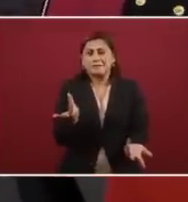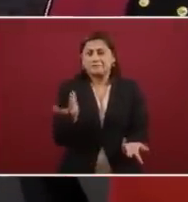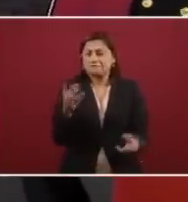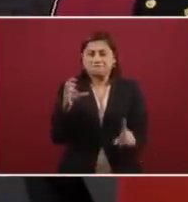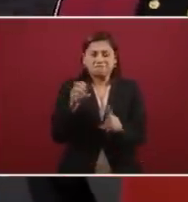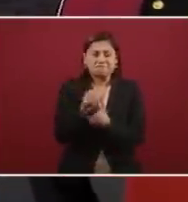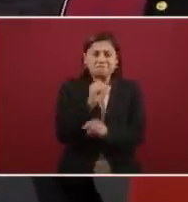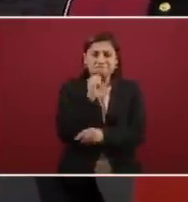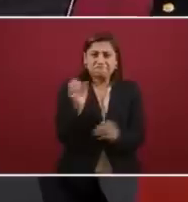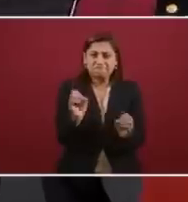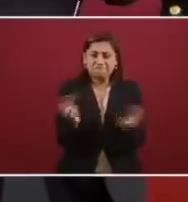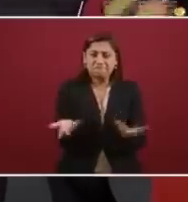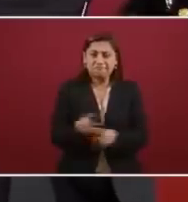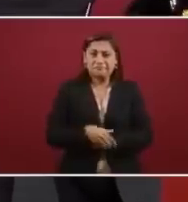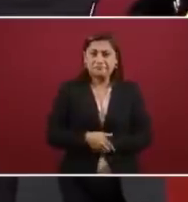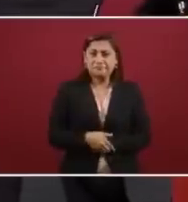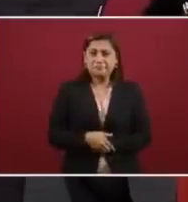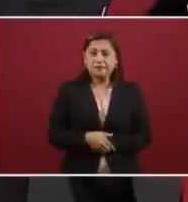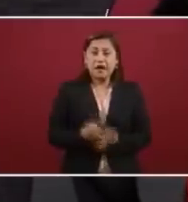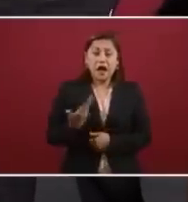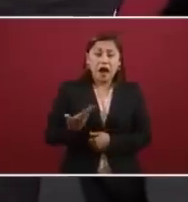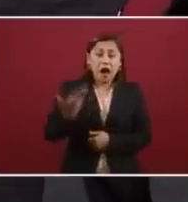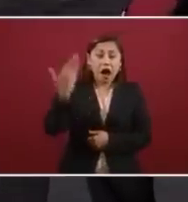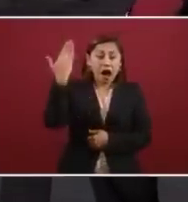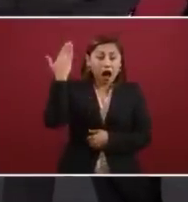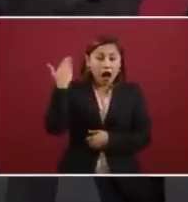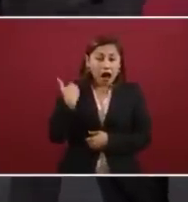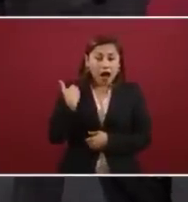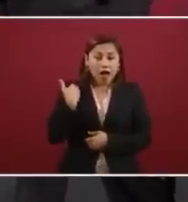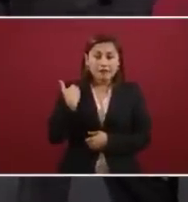sí exaltaba